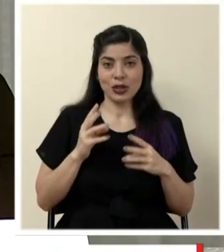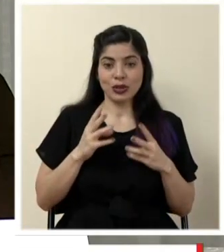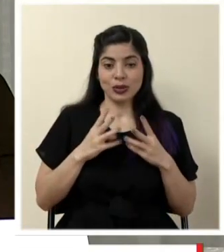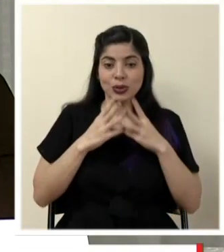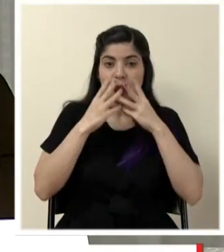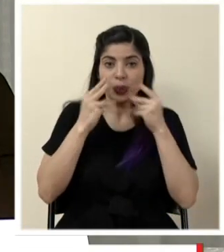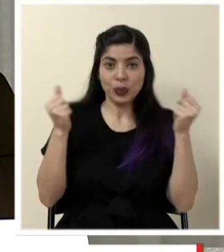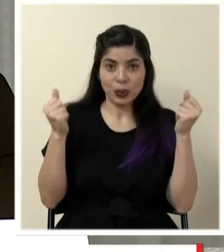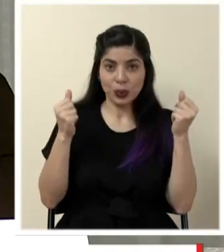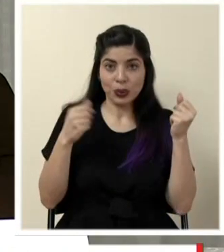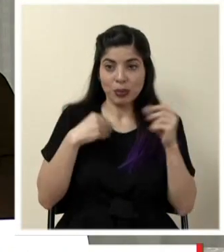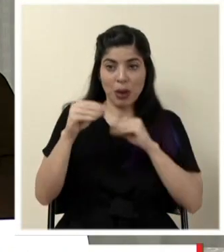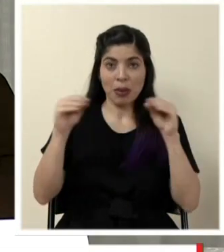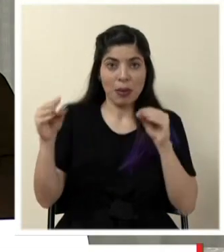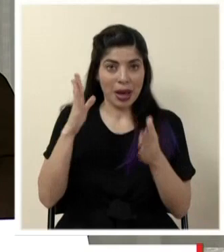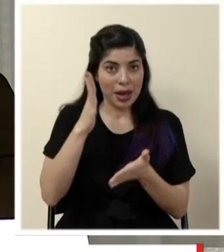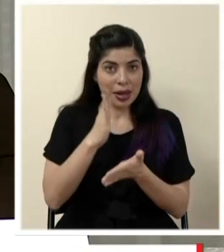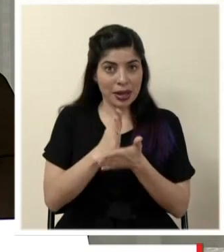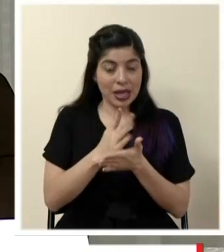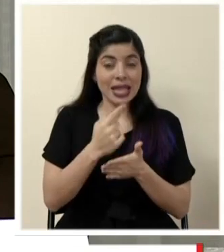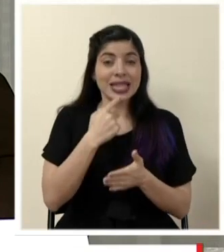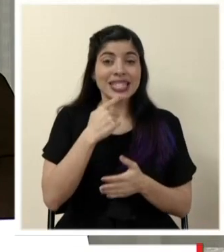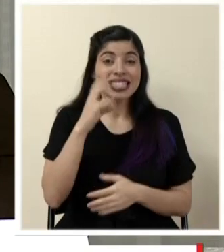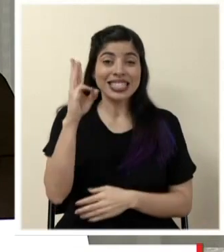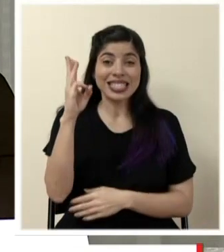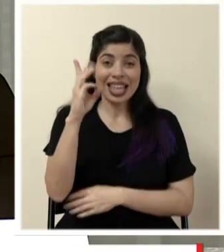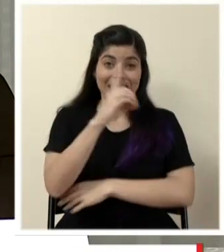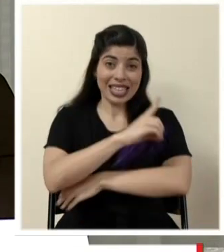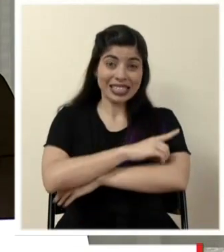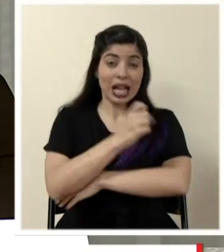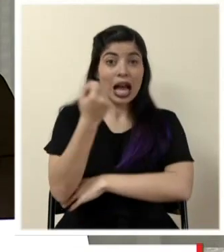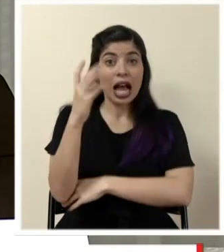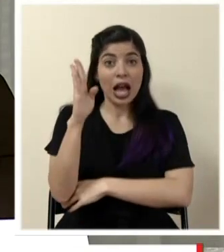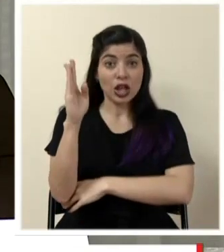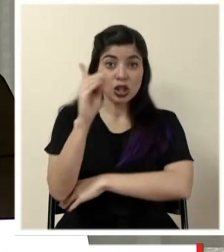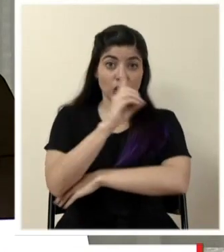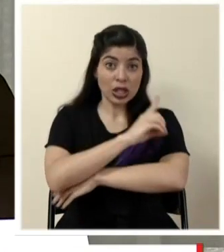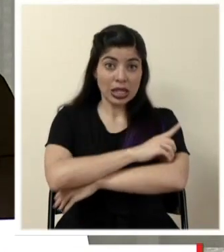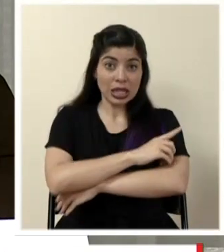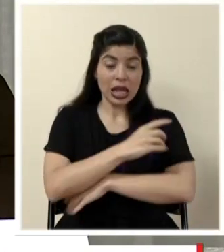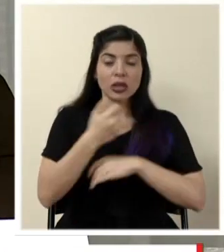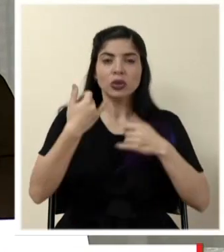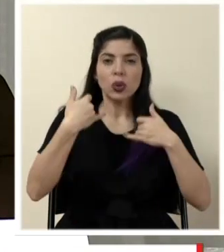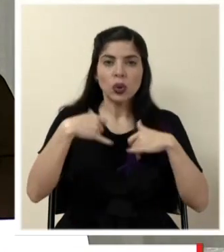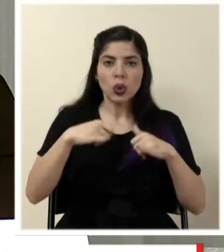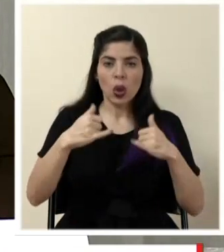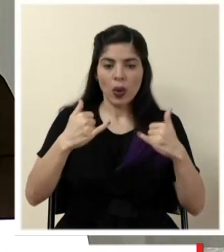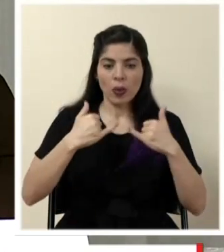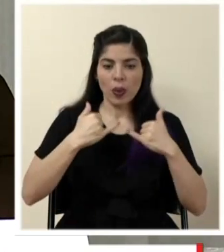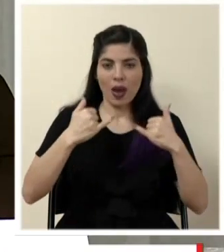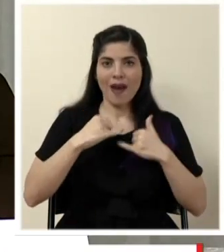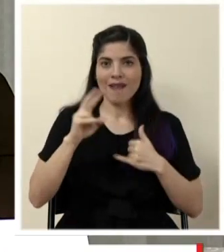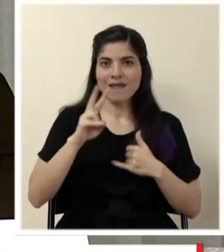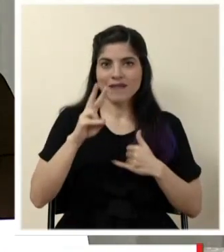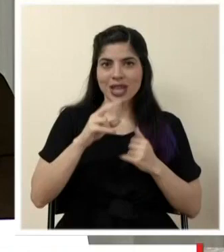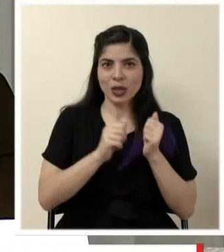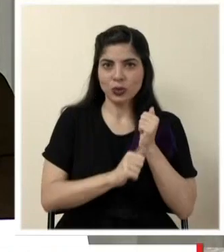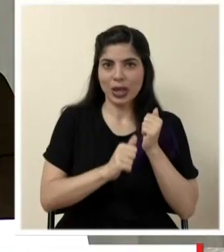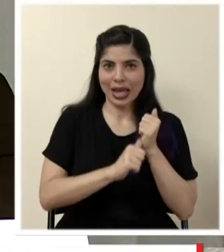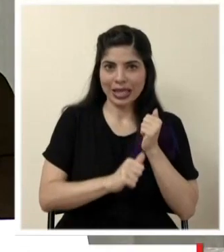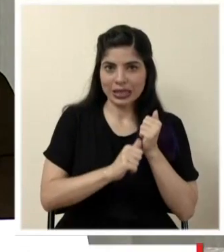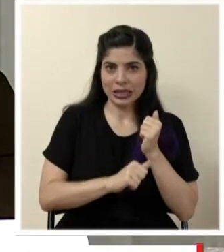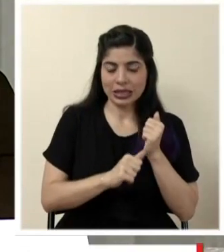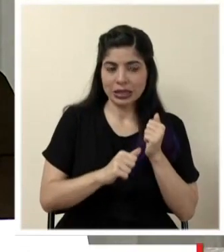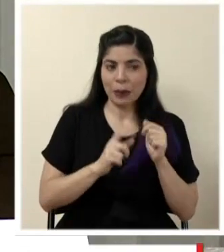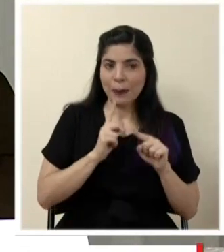vía respiratoria, se ha mostrado que por 6 días, incluso 14 días en algunos casos, puede persistir la presencia del virus en heces, sin que